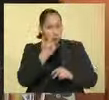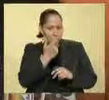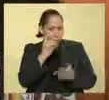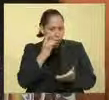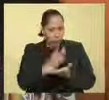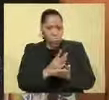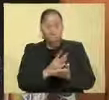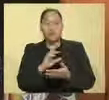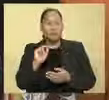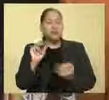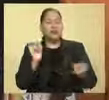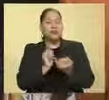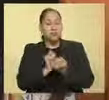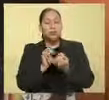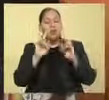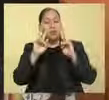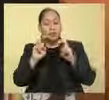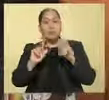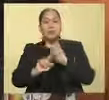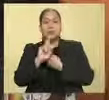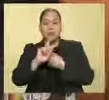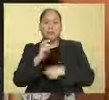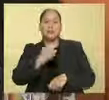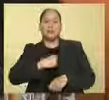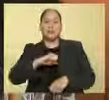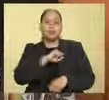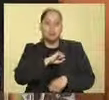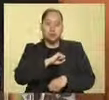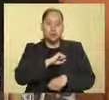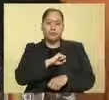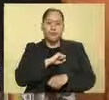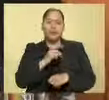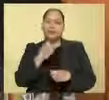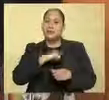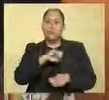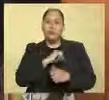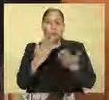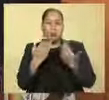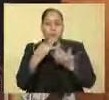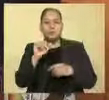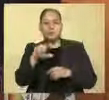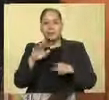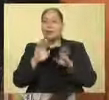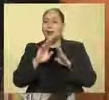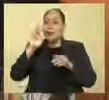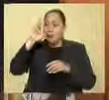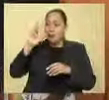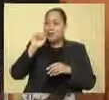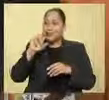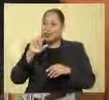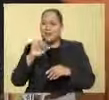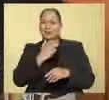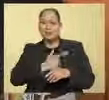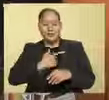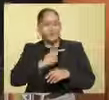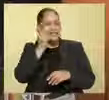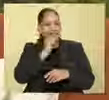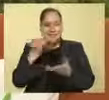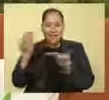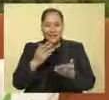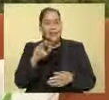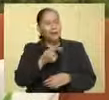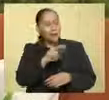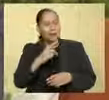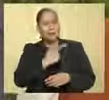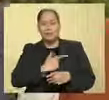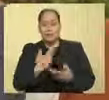de finanzas, sino también en problemas de salud. De salud, así ¿cómo es, están, Paola? Hola, Susy. Hola, Susy, ¿cómo estás? Buenos días. Un gusto, como siempre. Igual, con los dos me da